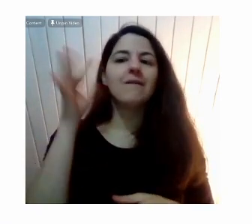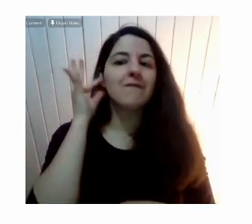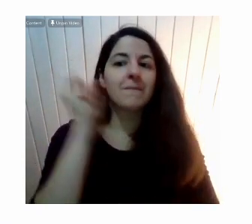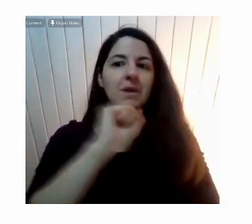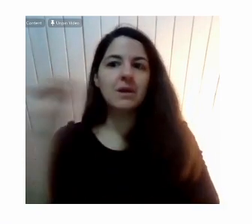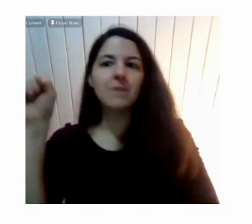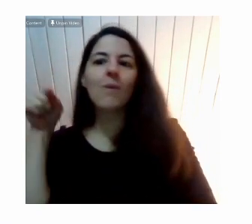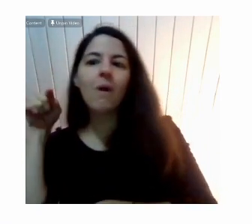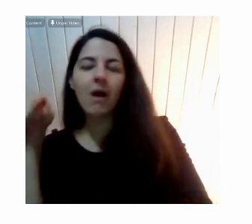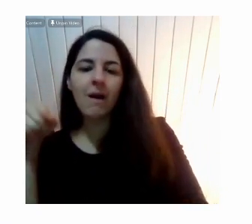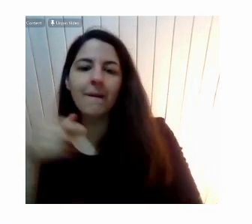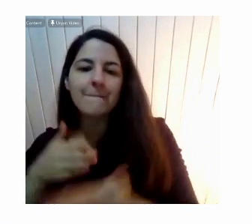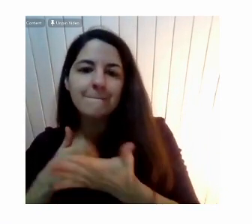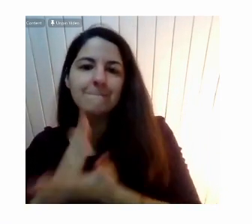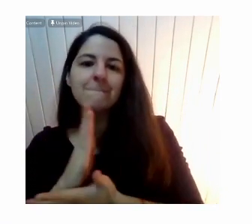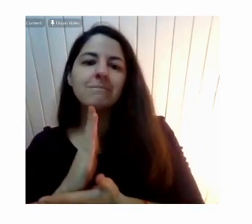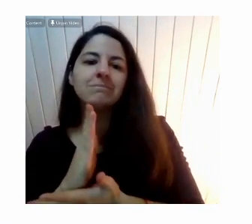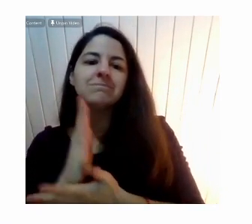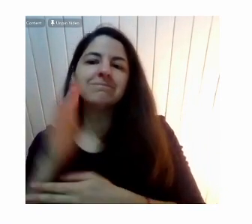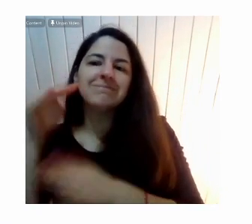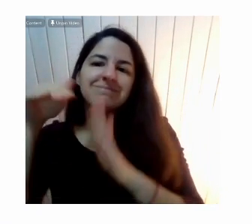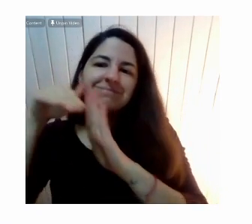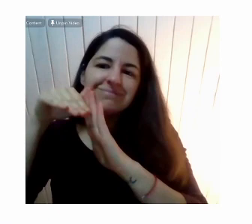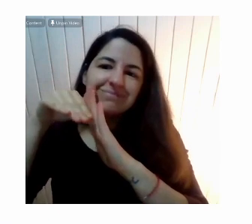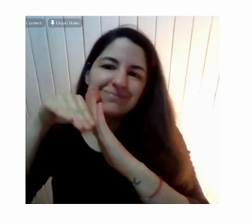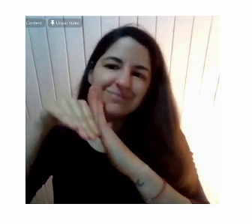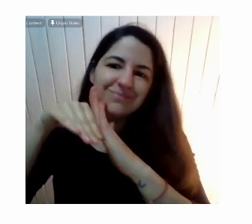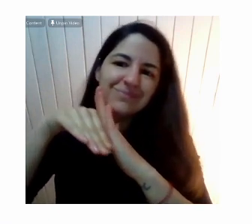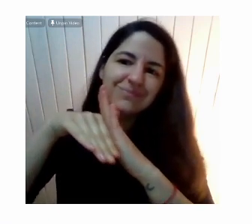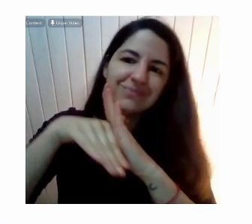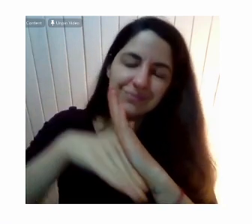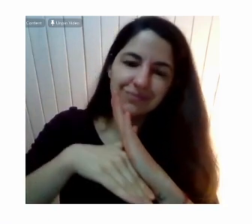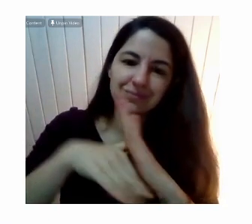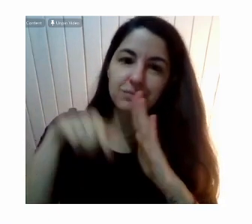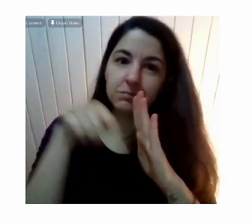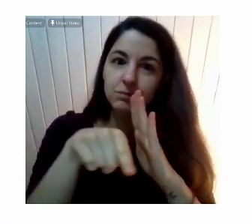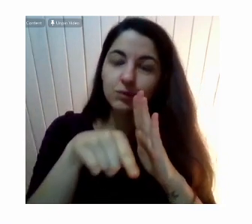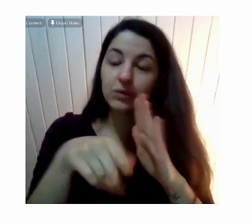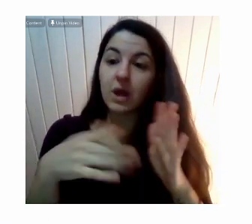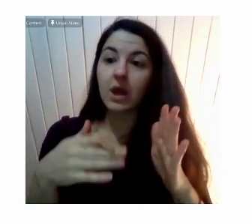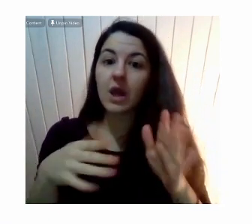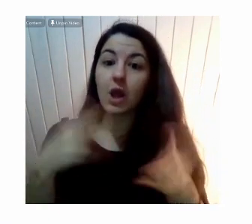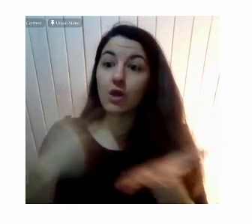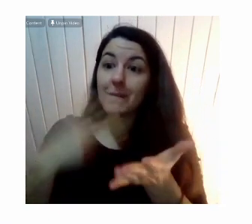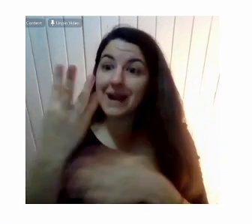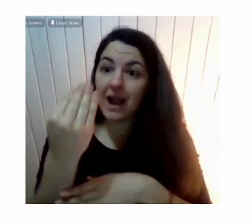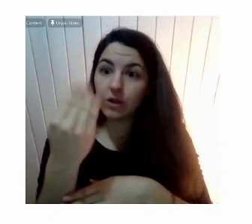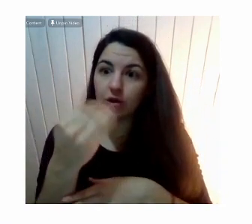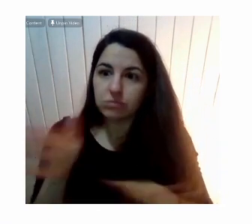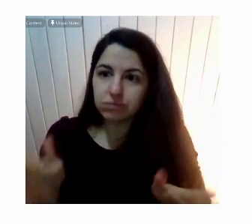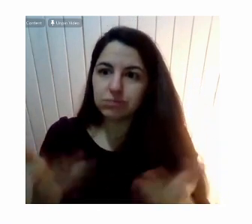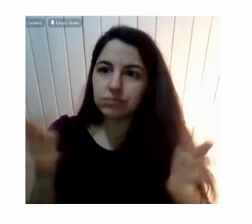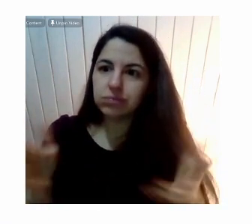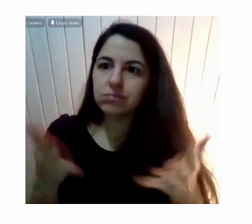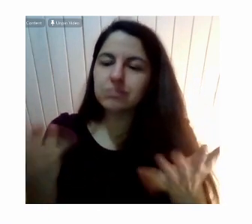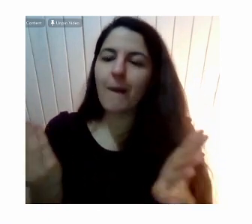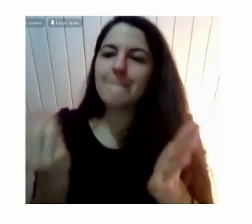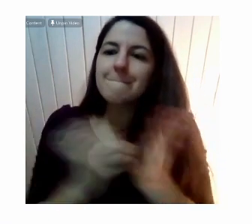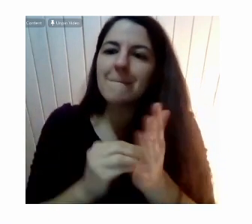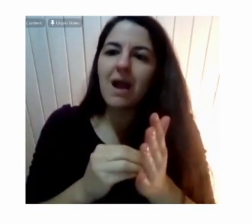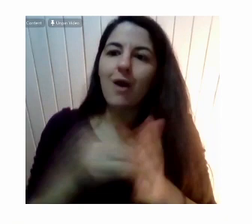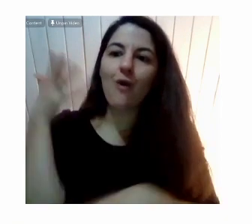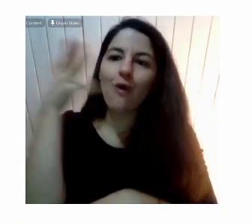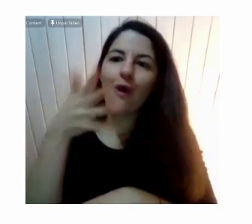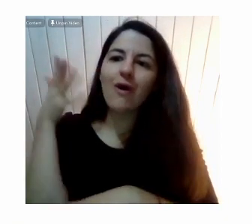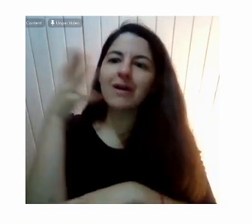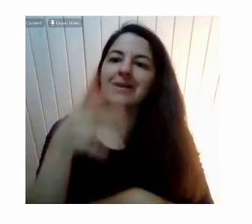tuvo un bajón Digamos Previo a esto Y entonces Este impulso Que hay El 2014 Con este congreso Sobre educación No